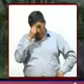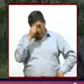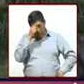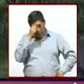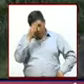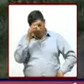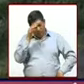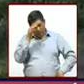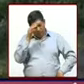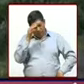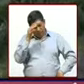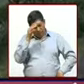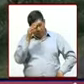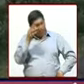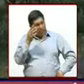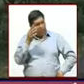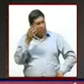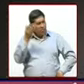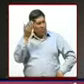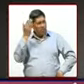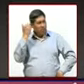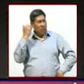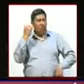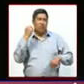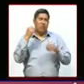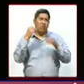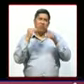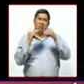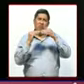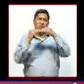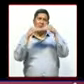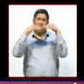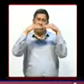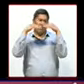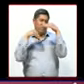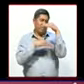apegarse a los machones, algo así, sí.